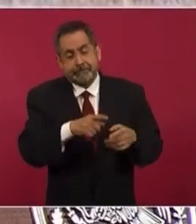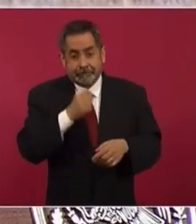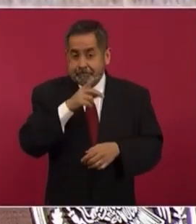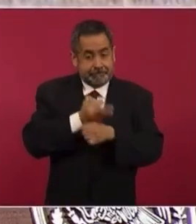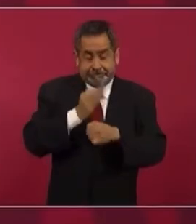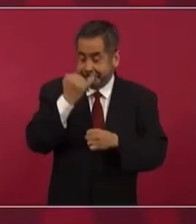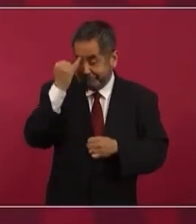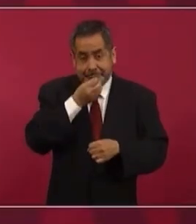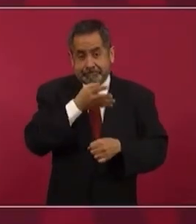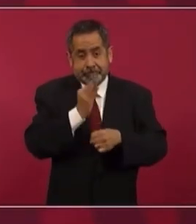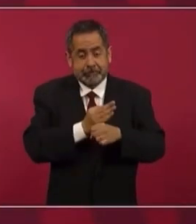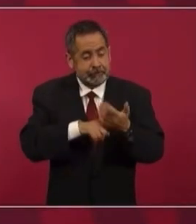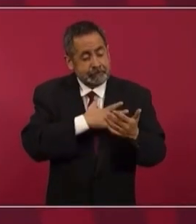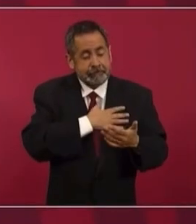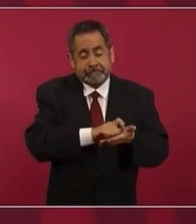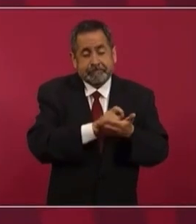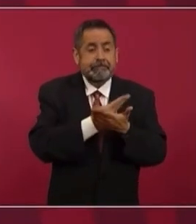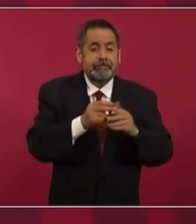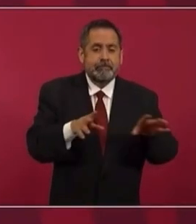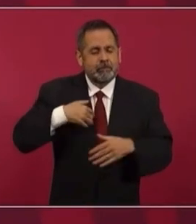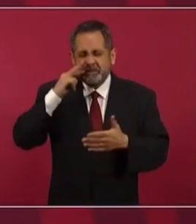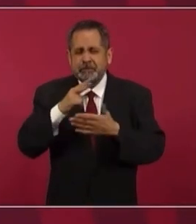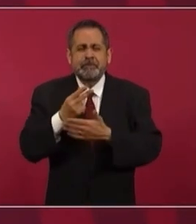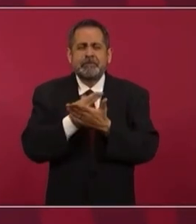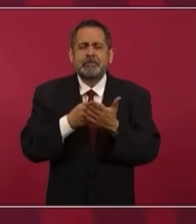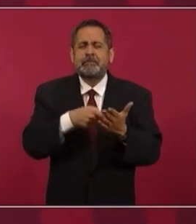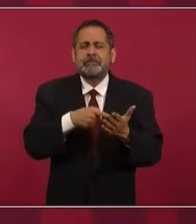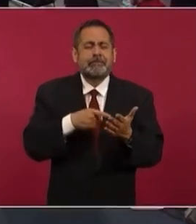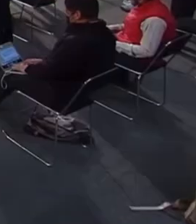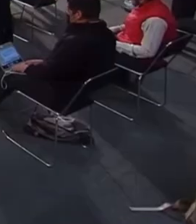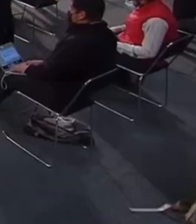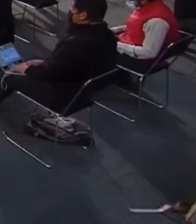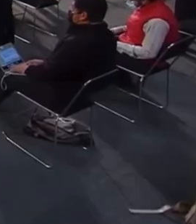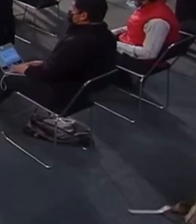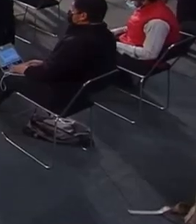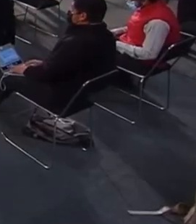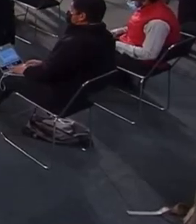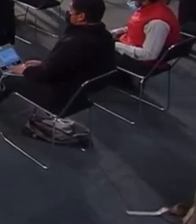tienen ingenio y pasión. Estaba yo viendo uno de ellos, que por cierto,